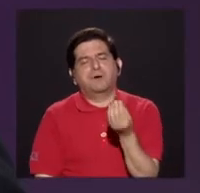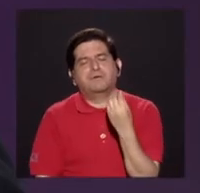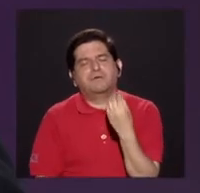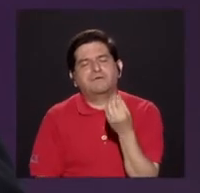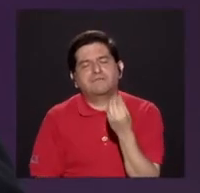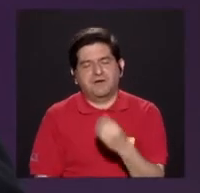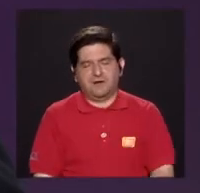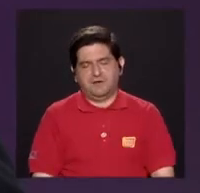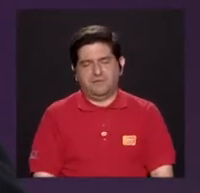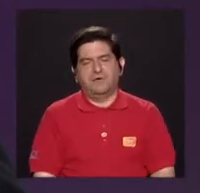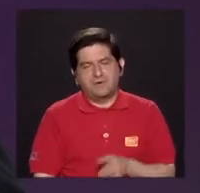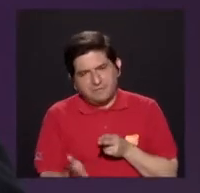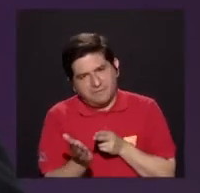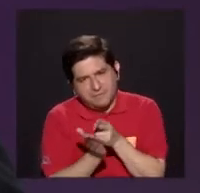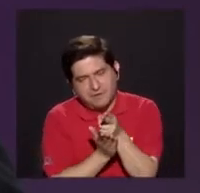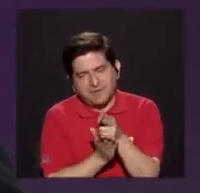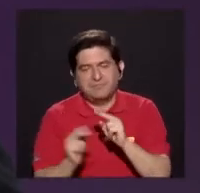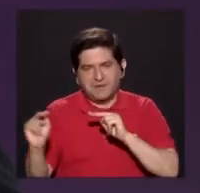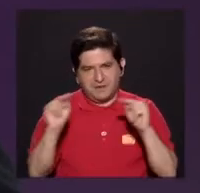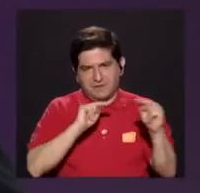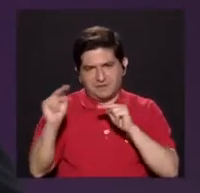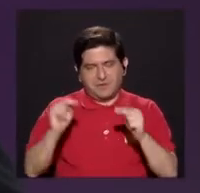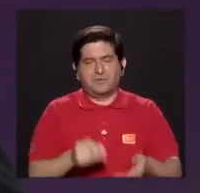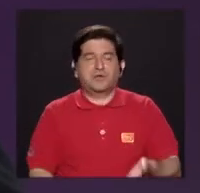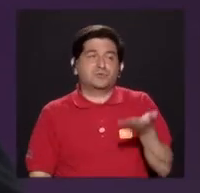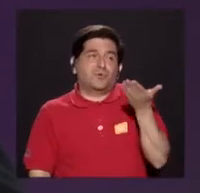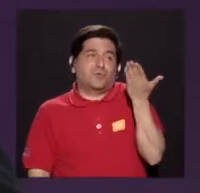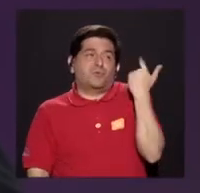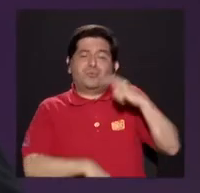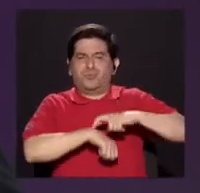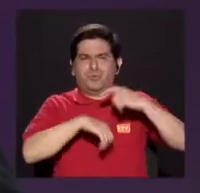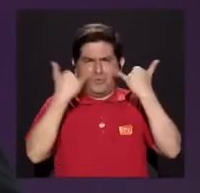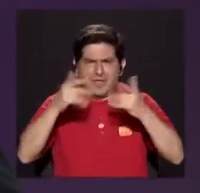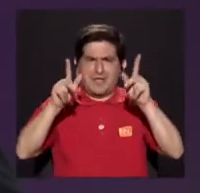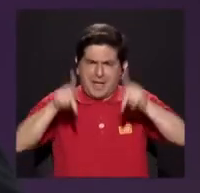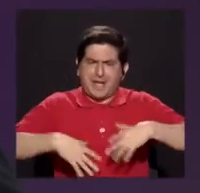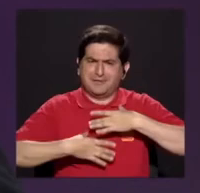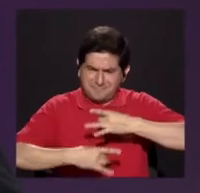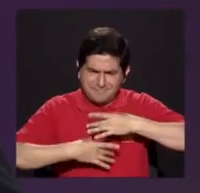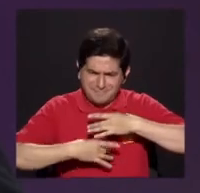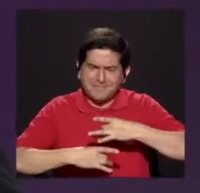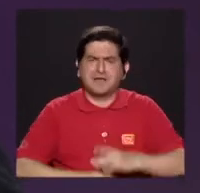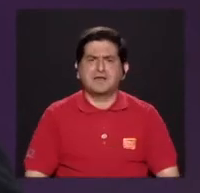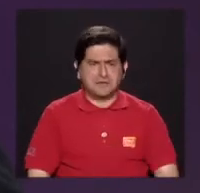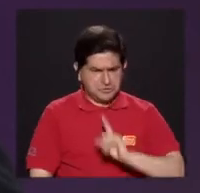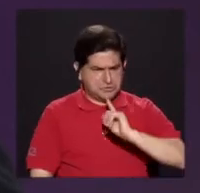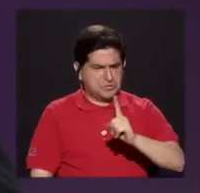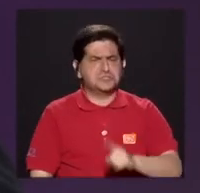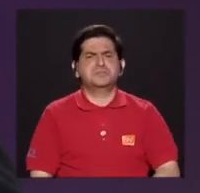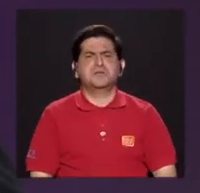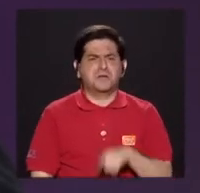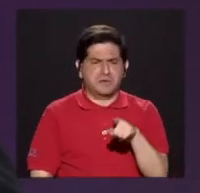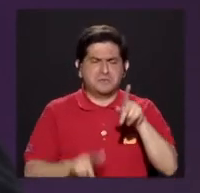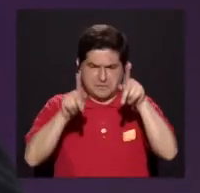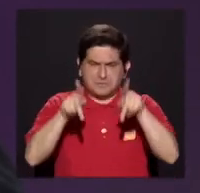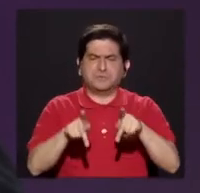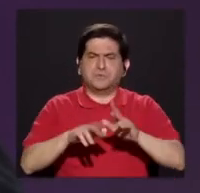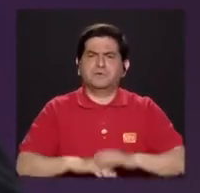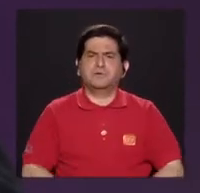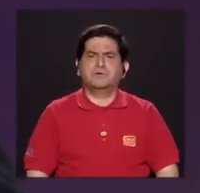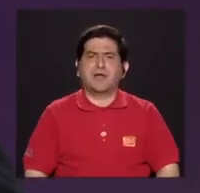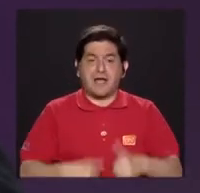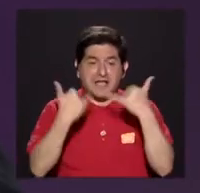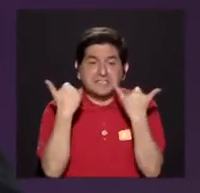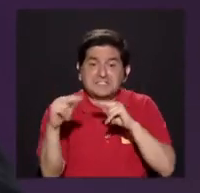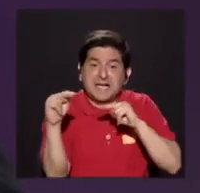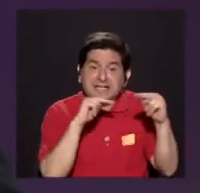la franqueza, esta negociación viene de rato y ya había gente interesada que había manifestado su interés, que ya